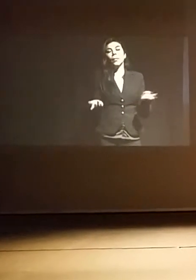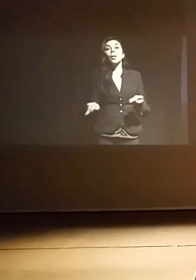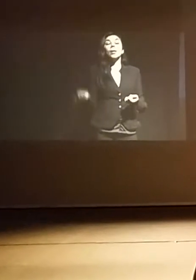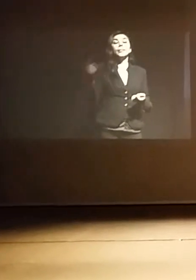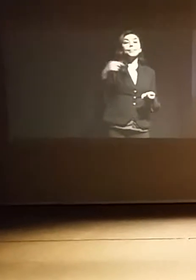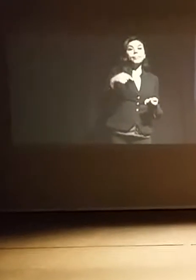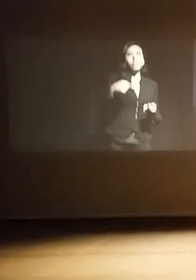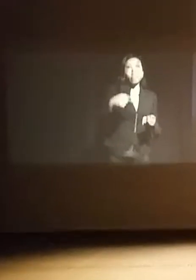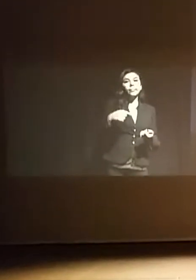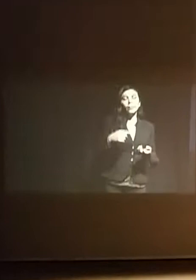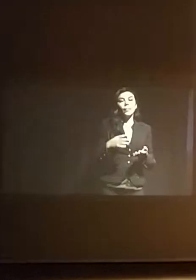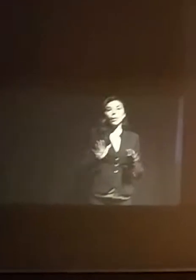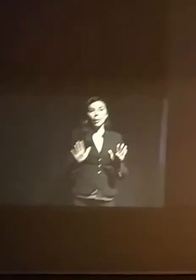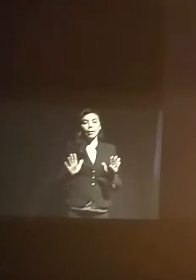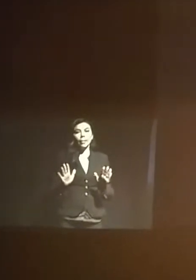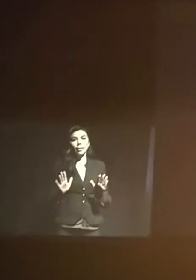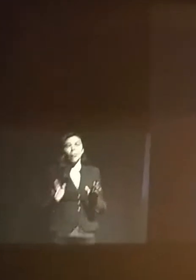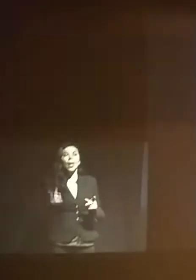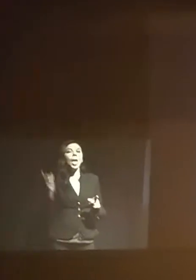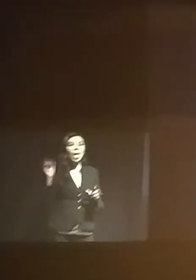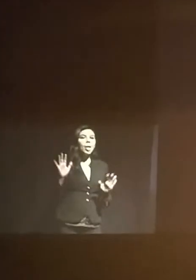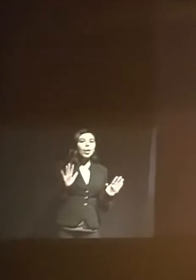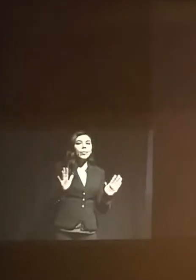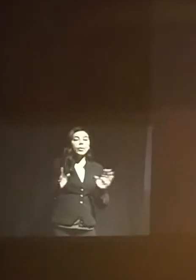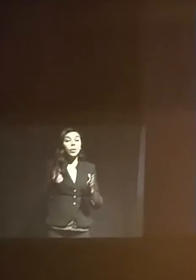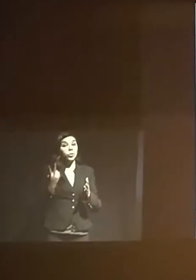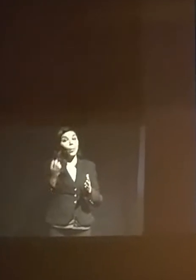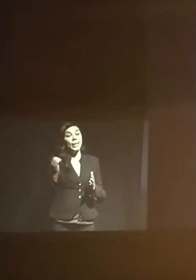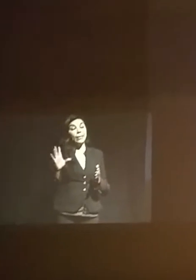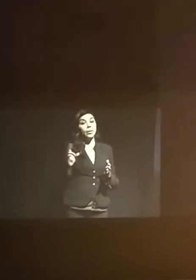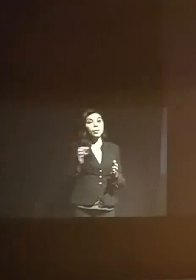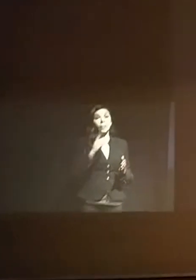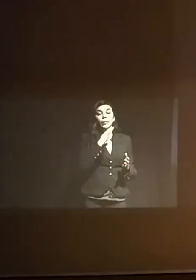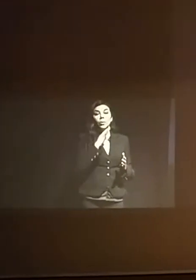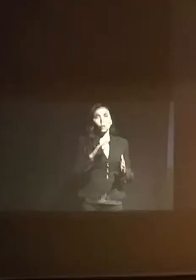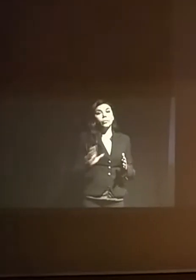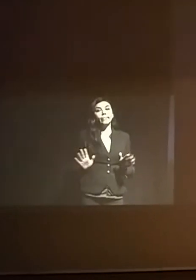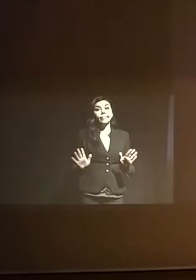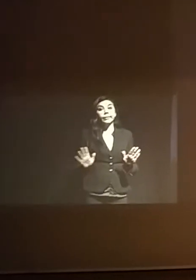volviendo, o sea, para mí también me va a costar llegar a los 20 minutos porque 15.